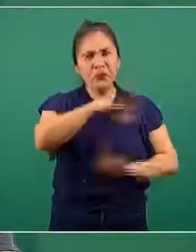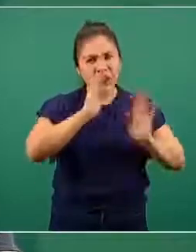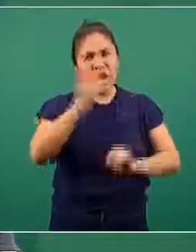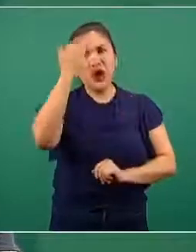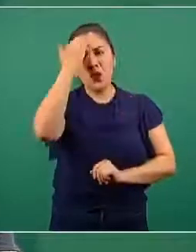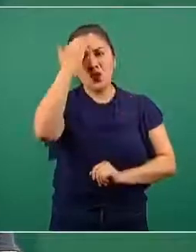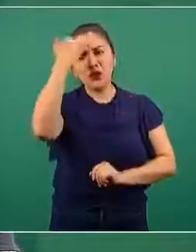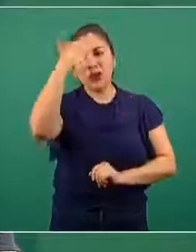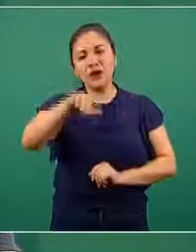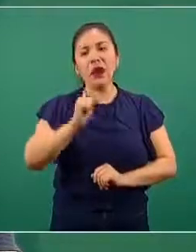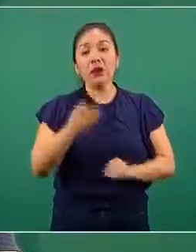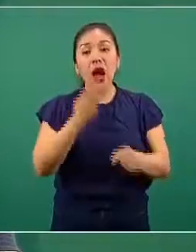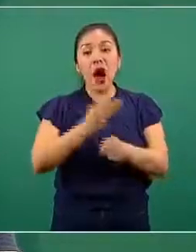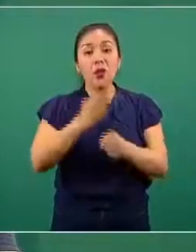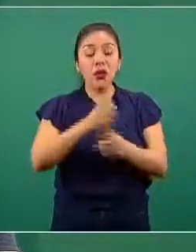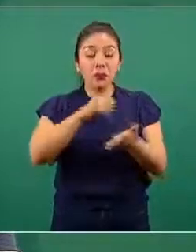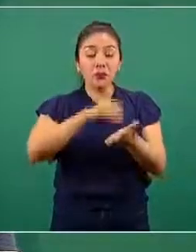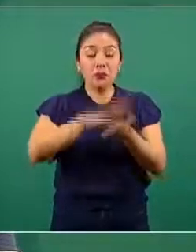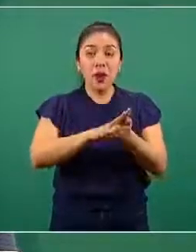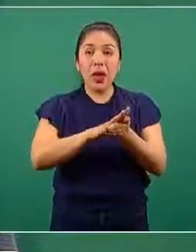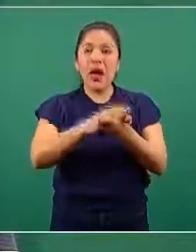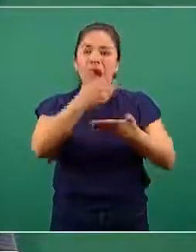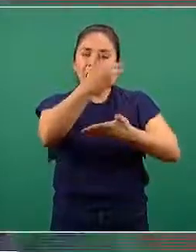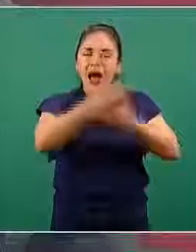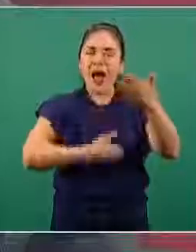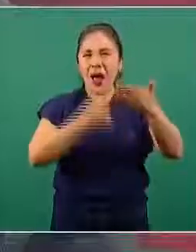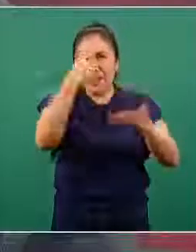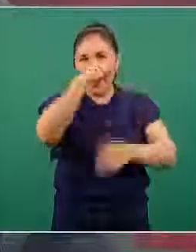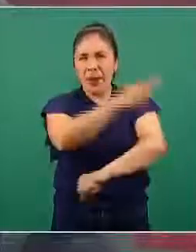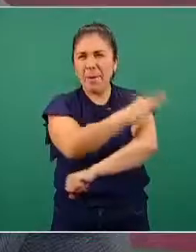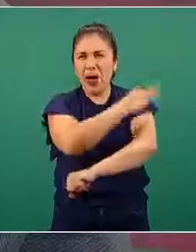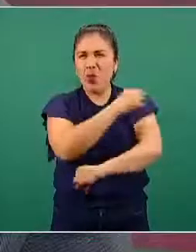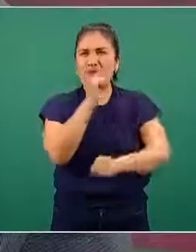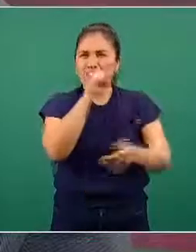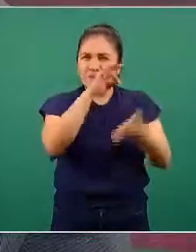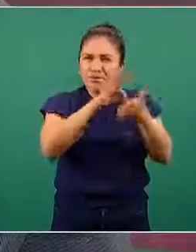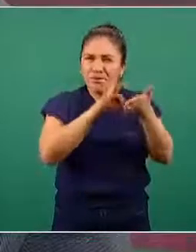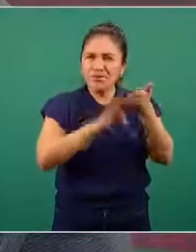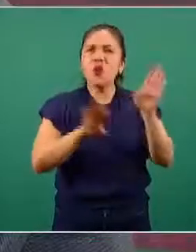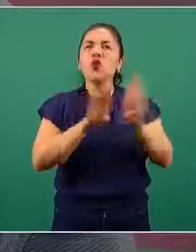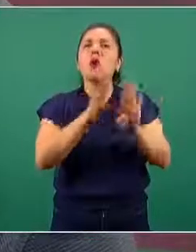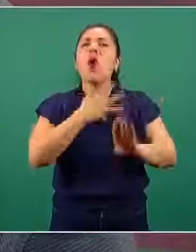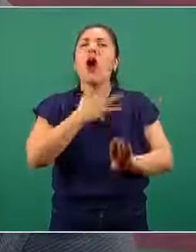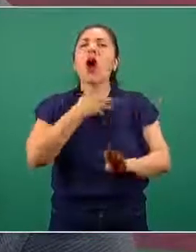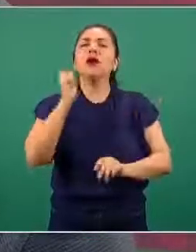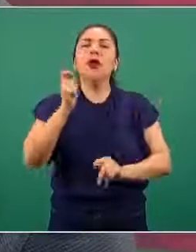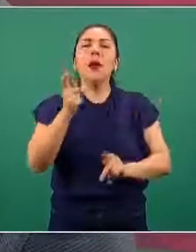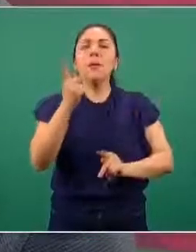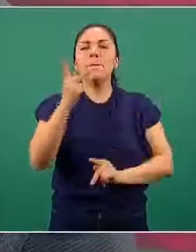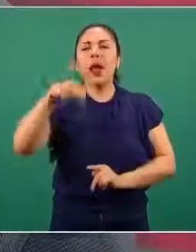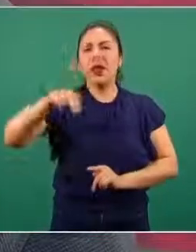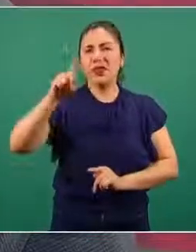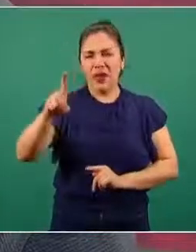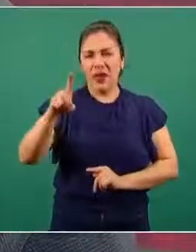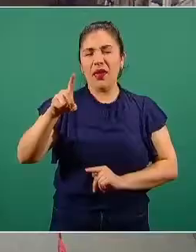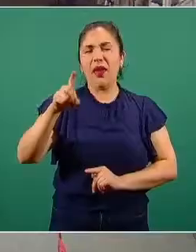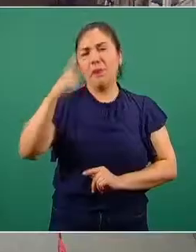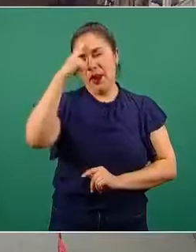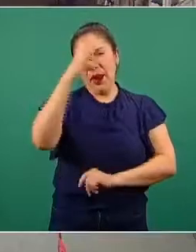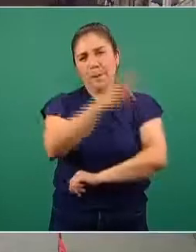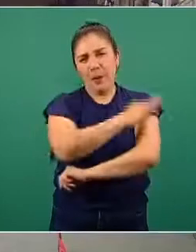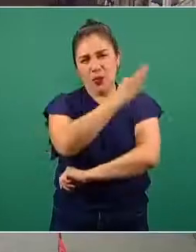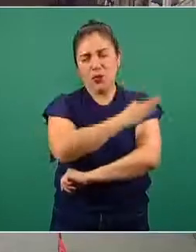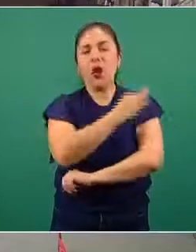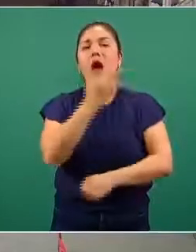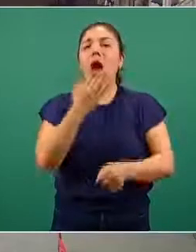este momento en la cartilla de acuerdo al grupo, como está en el Plan Nacional de Vacunación, y estaremos nosotros